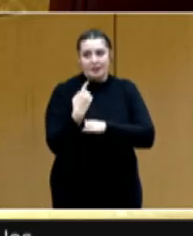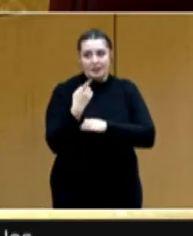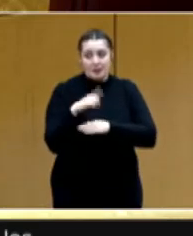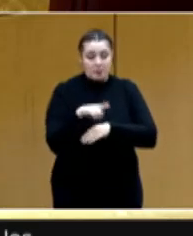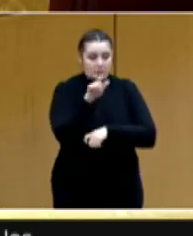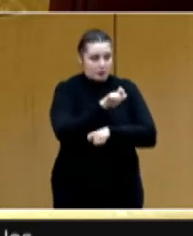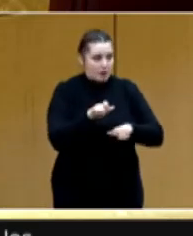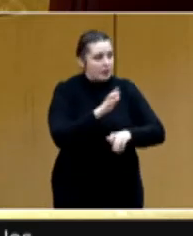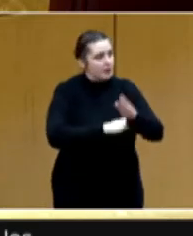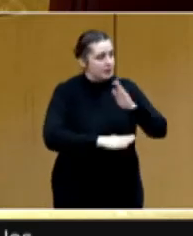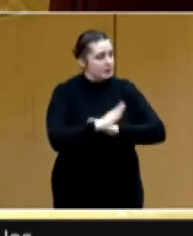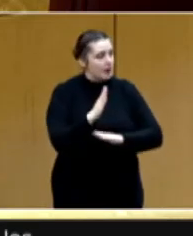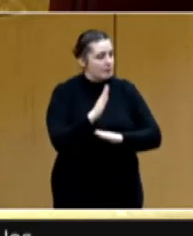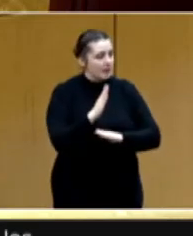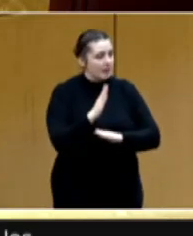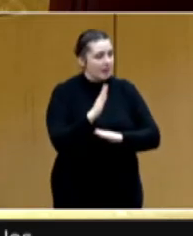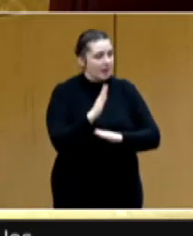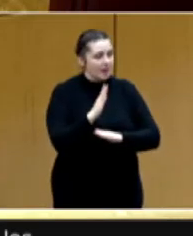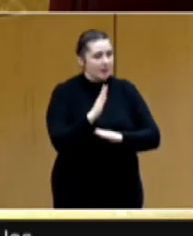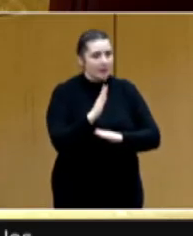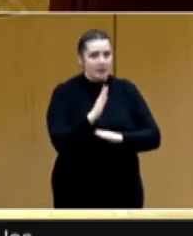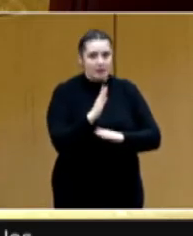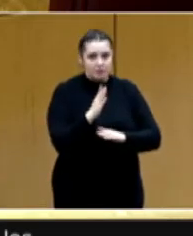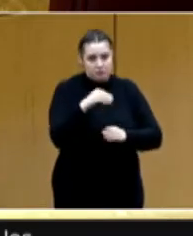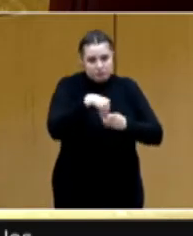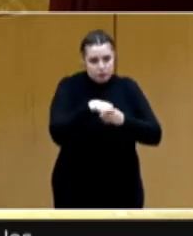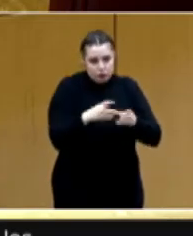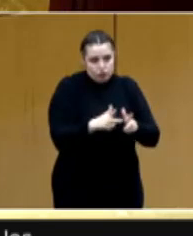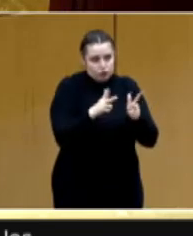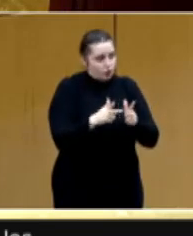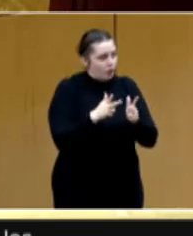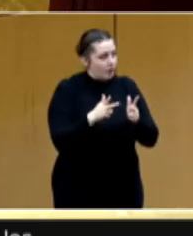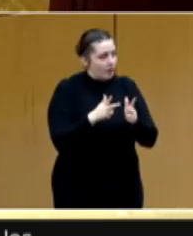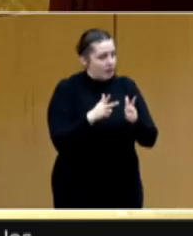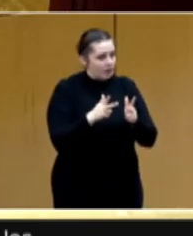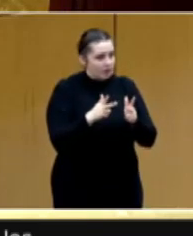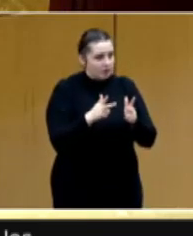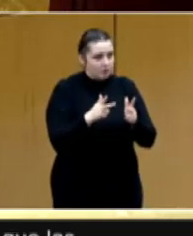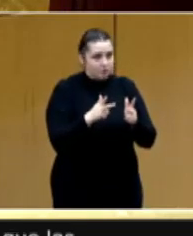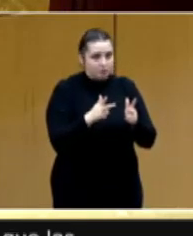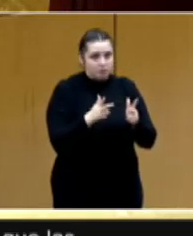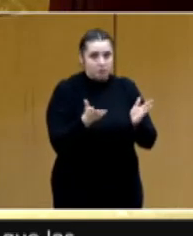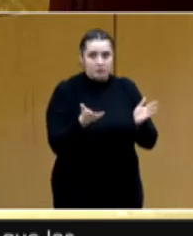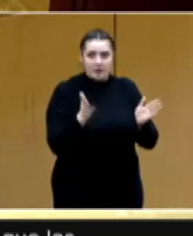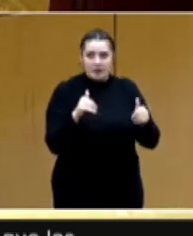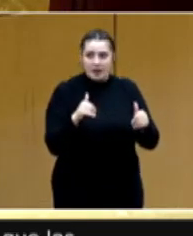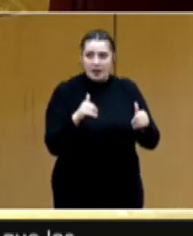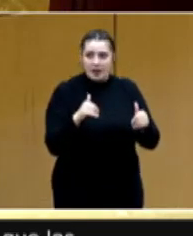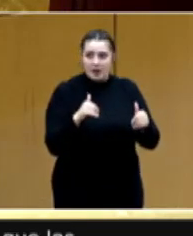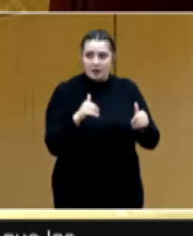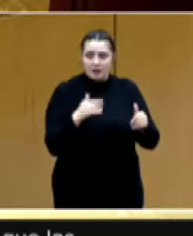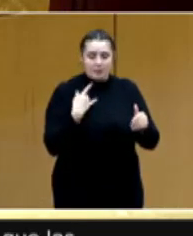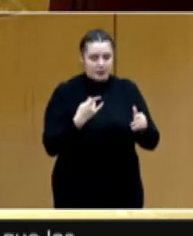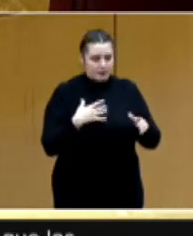con discapacidad como miembros de la sociedad tienen entonces ese esa Asunción también de